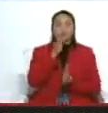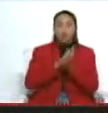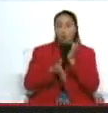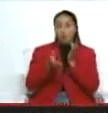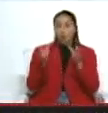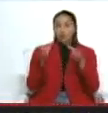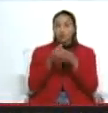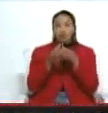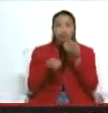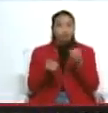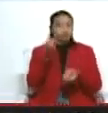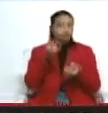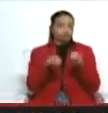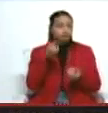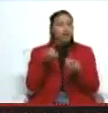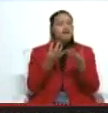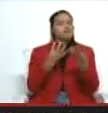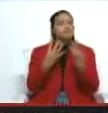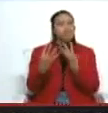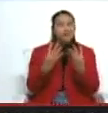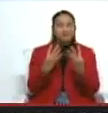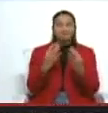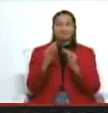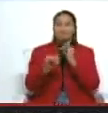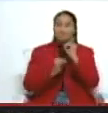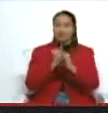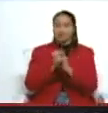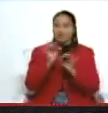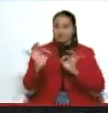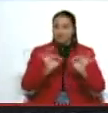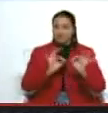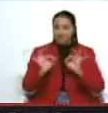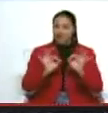el Festival Internacional de Teatro Progresista cerró el telón.